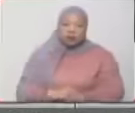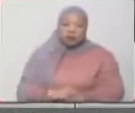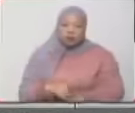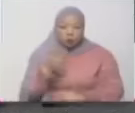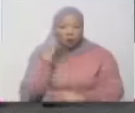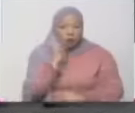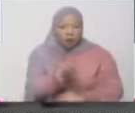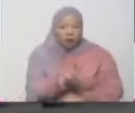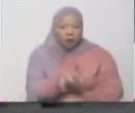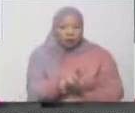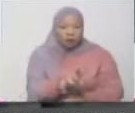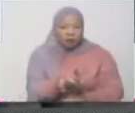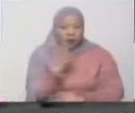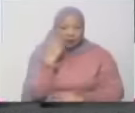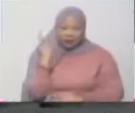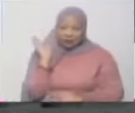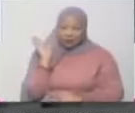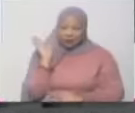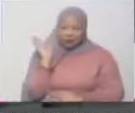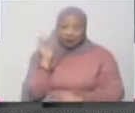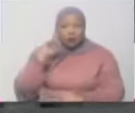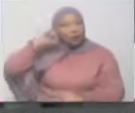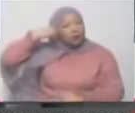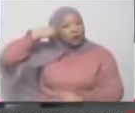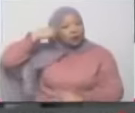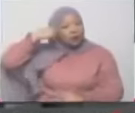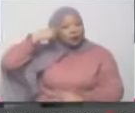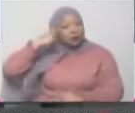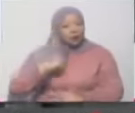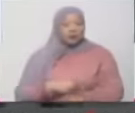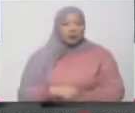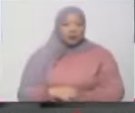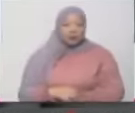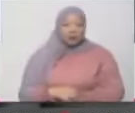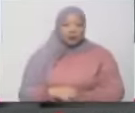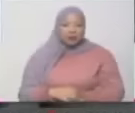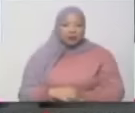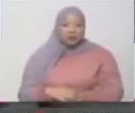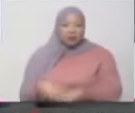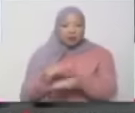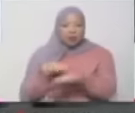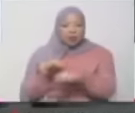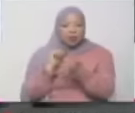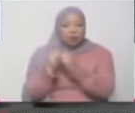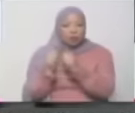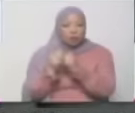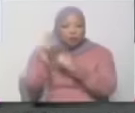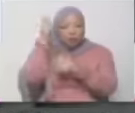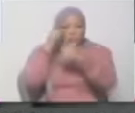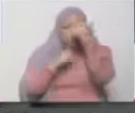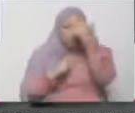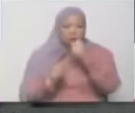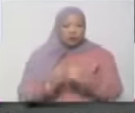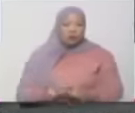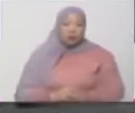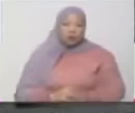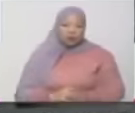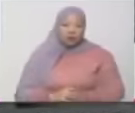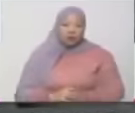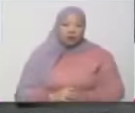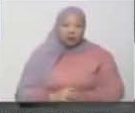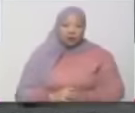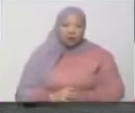vieron, tú lo recuerdas, Héctor. Tú eras ministro de Deporte, el comandante Chávez.